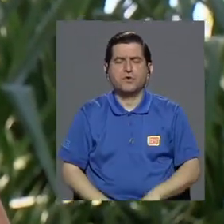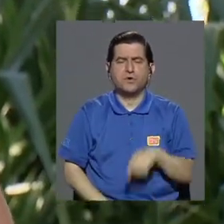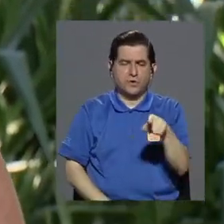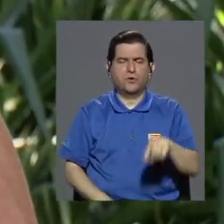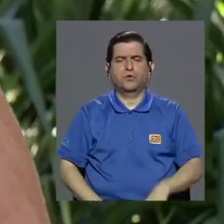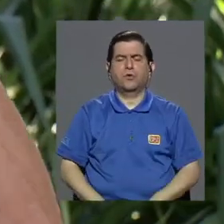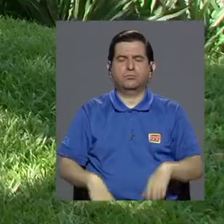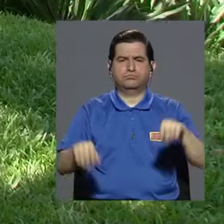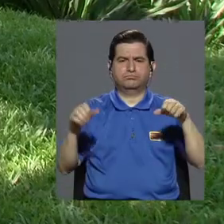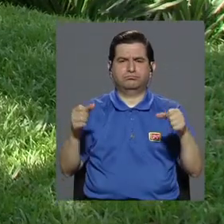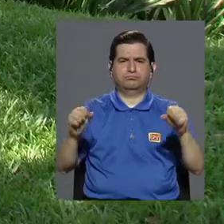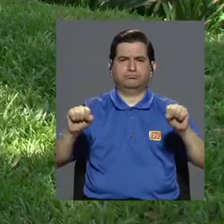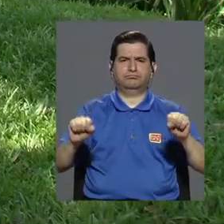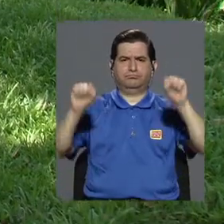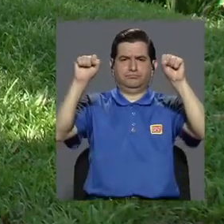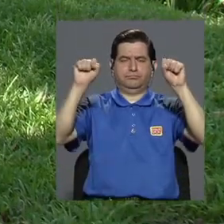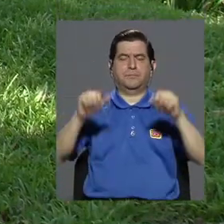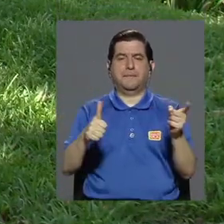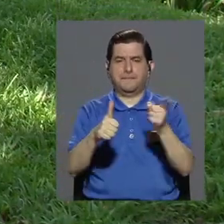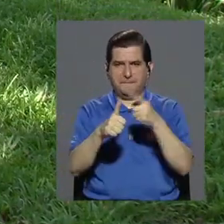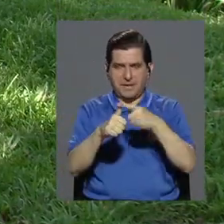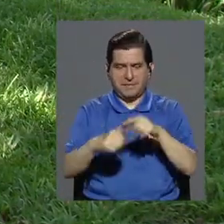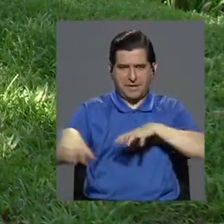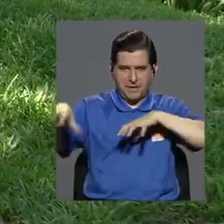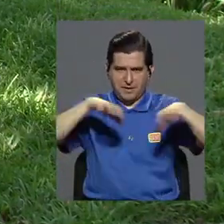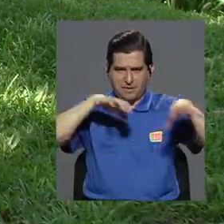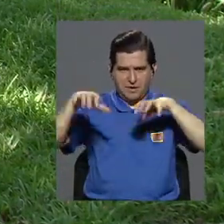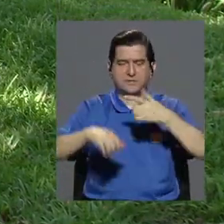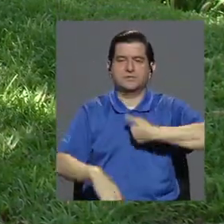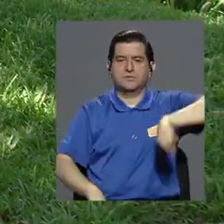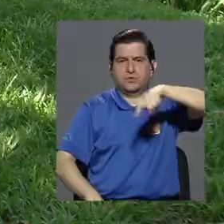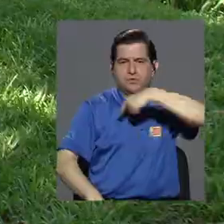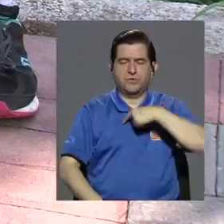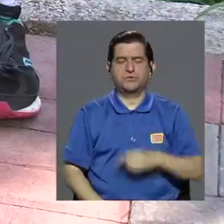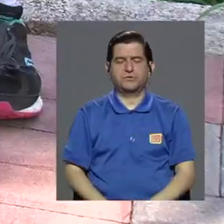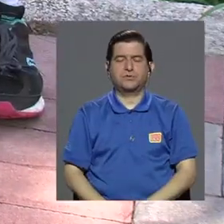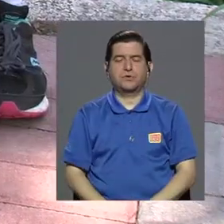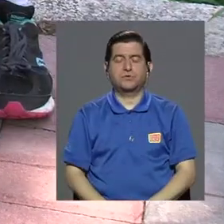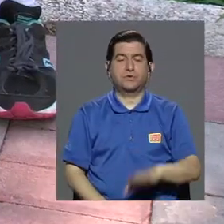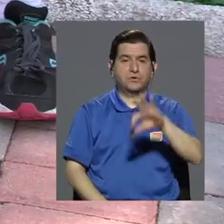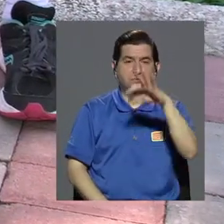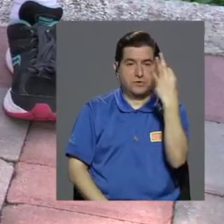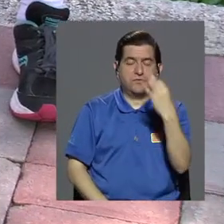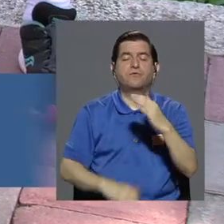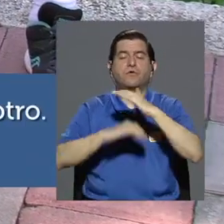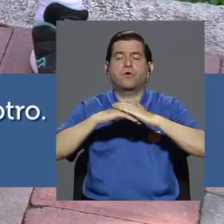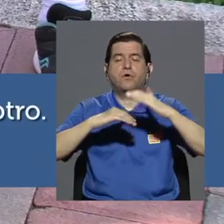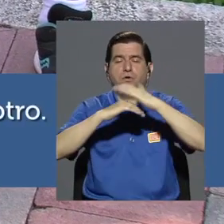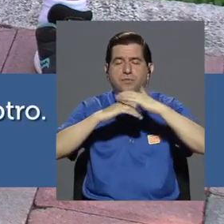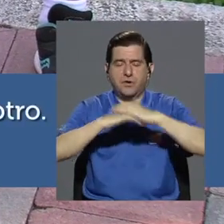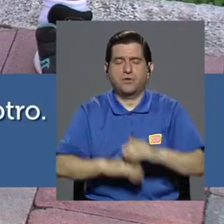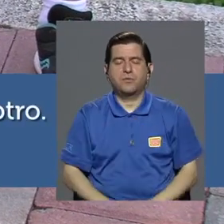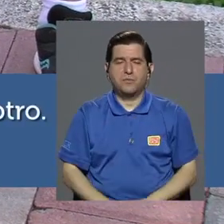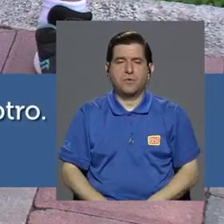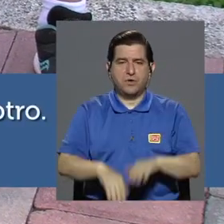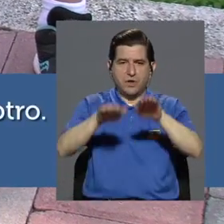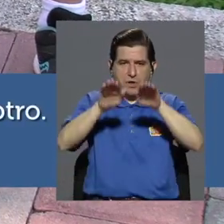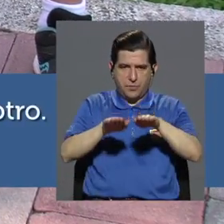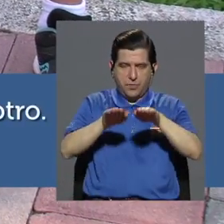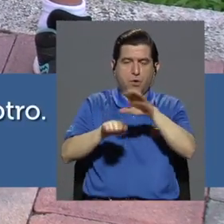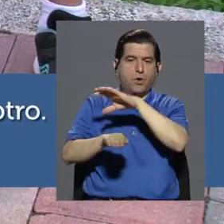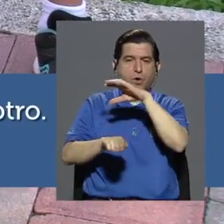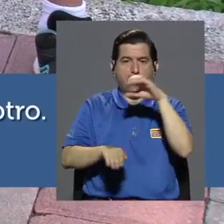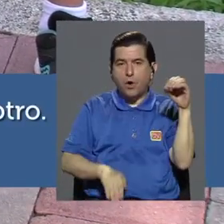de mancuernas. Primero que todo, para iniciar la acción tenemos que colocarnos en una posición cómoda, ya sea con los pies